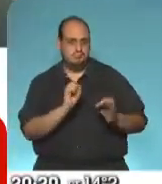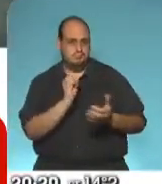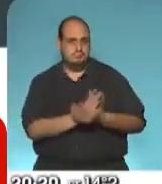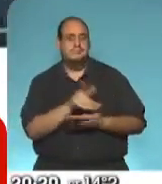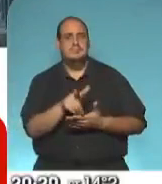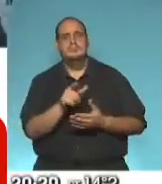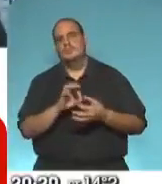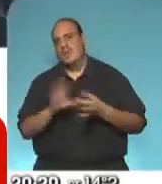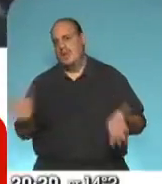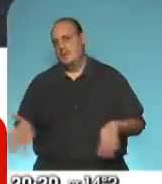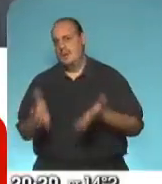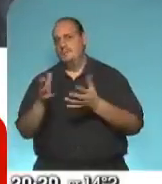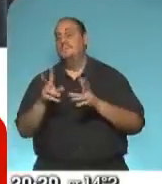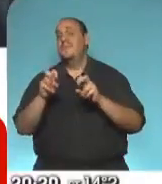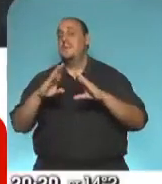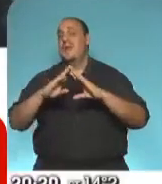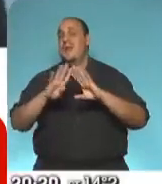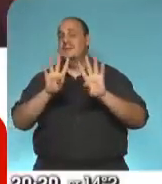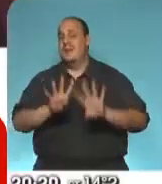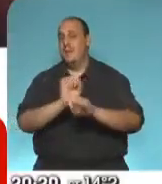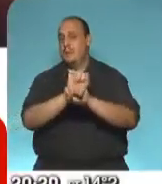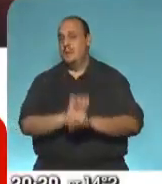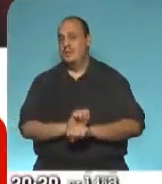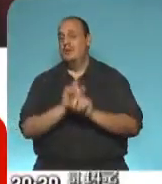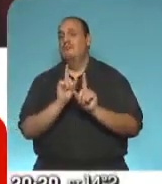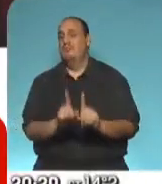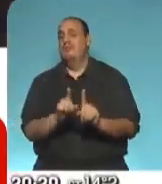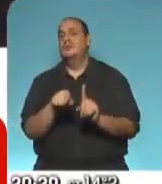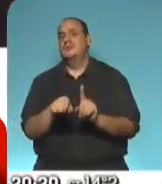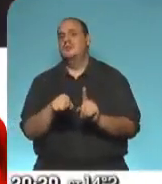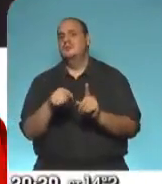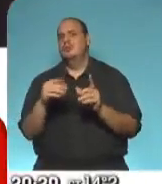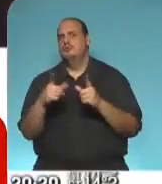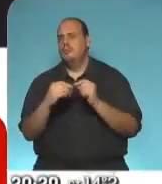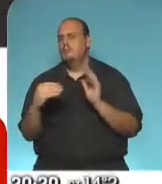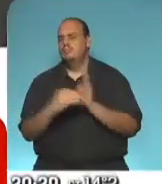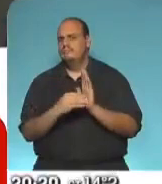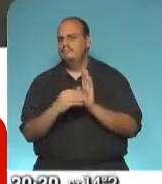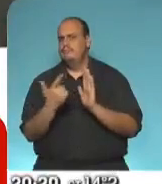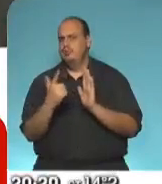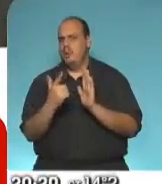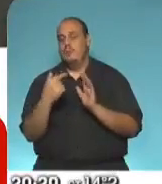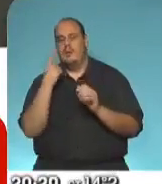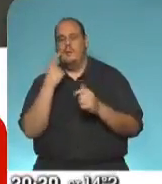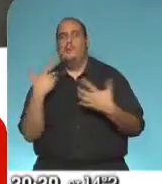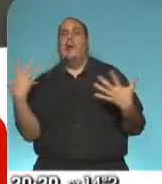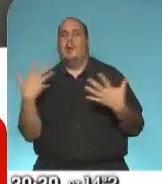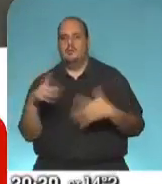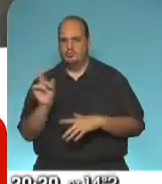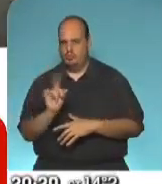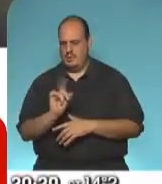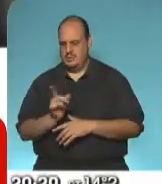prisiones domiciliarias no podemos dar el monto exacto, pero tampoco es demasiado significativo. Lo que sucede es que muchas veces